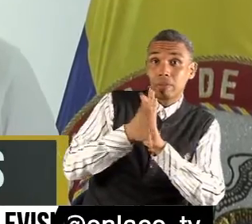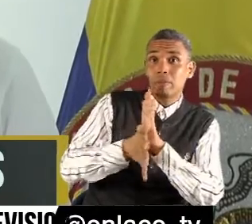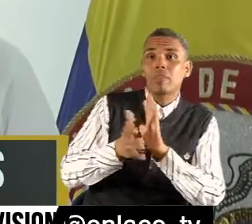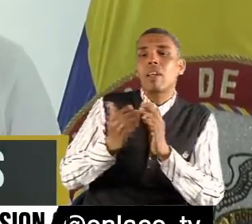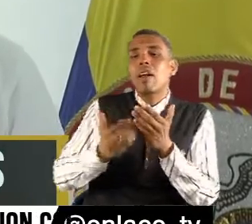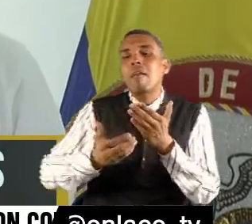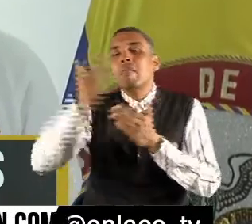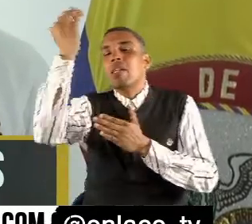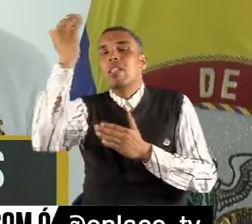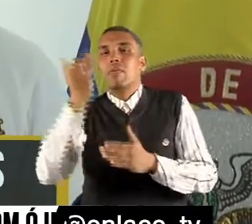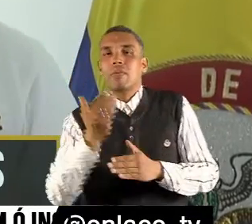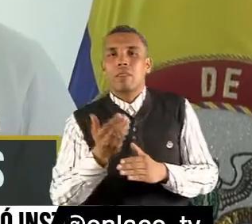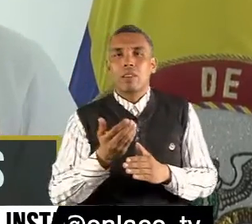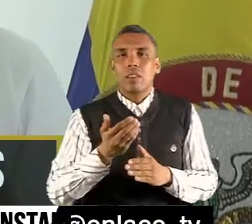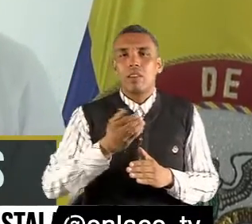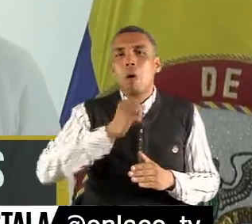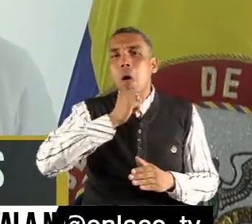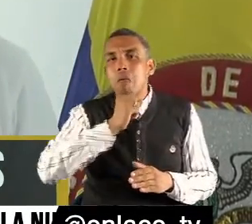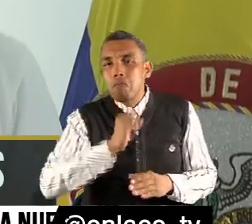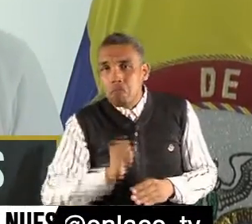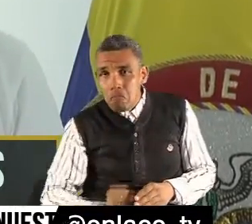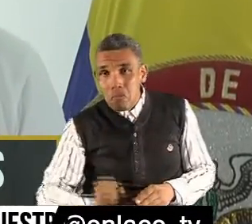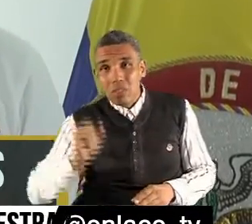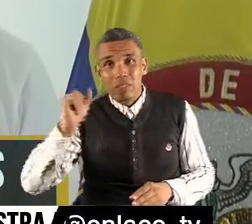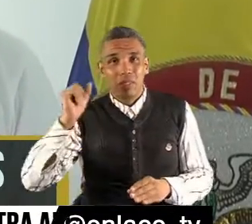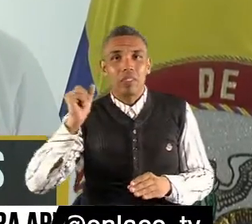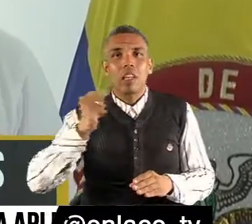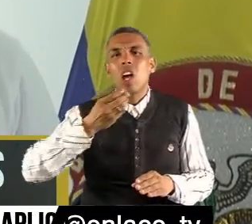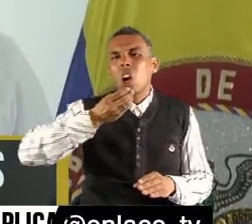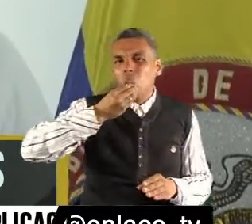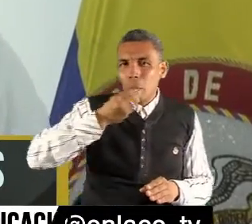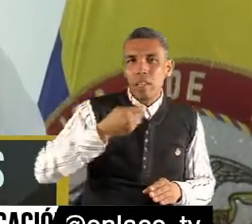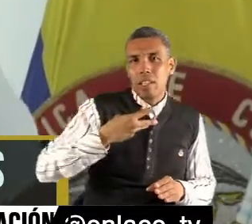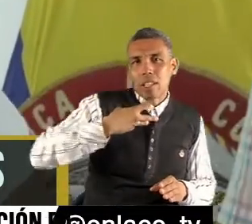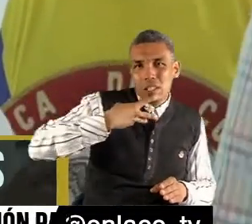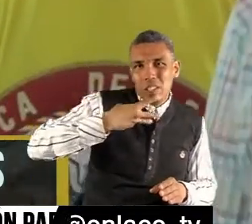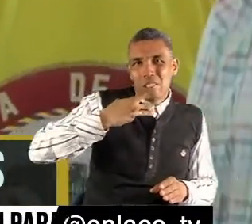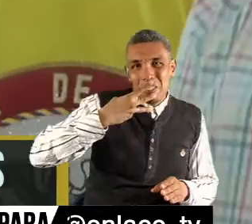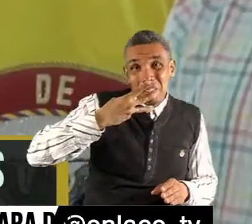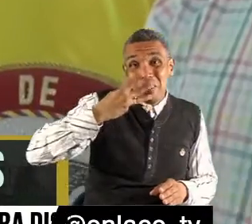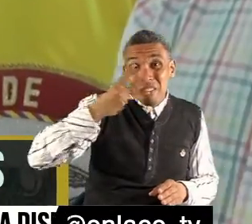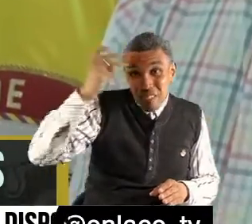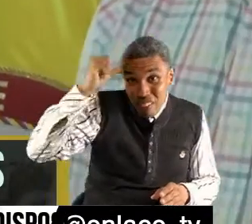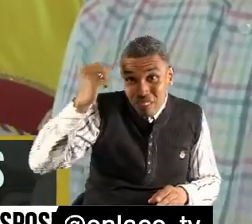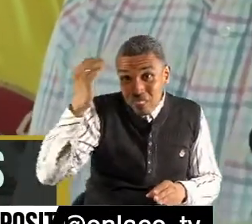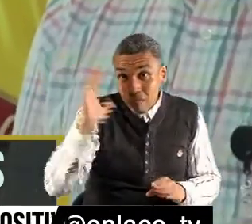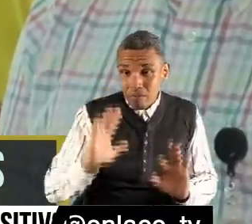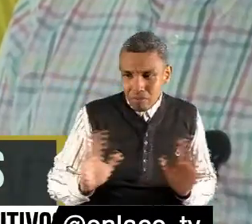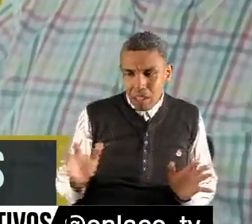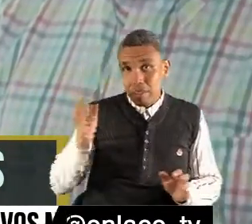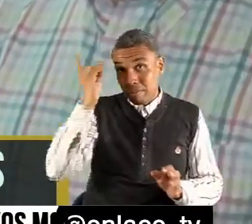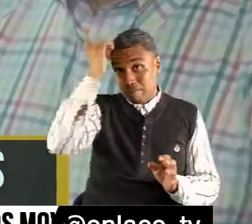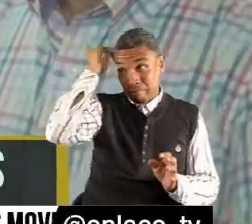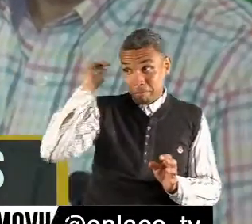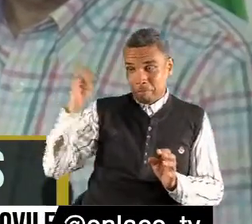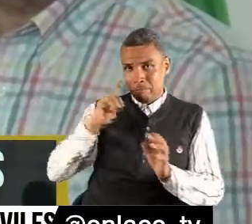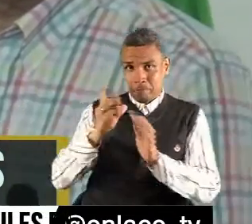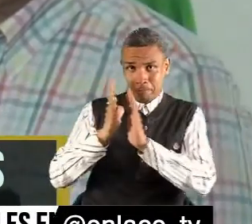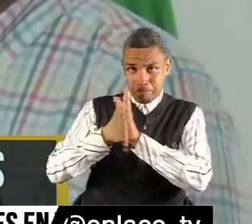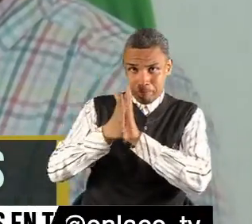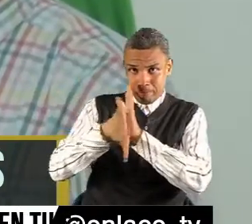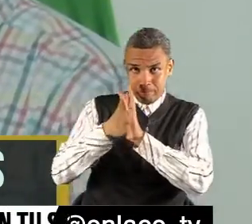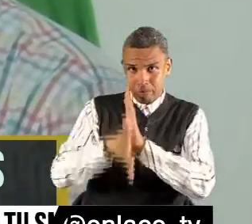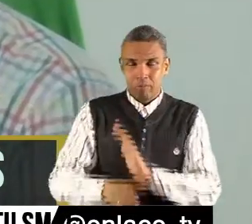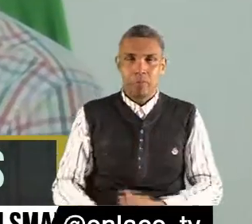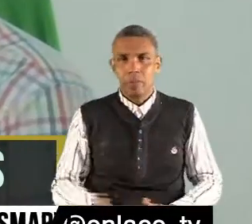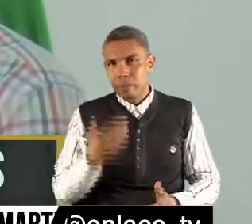del complemento para los adultos o mayores, por decirlo así, en nuestra ciudad. Para hablarnos de ese tema se encuentra conmigo el alcalde de Barranca Bermeja, Darío Echeverry Serrano.